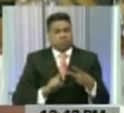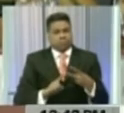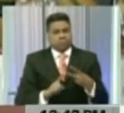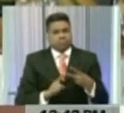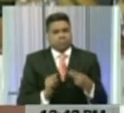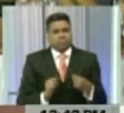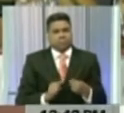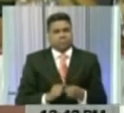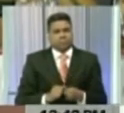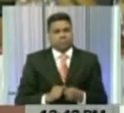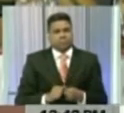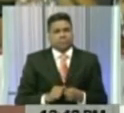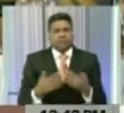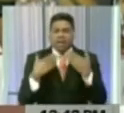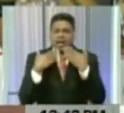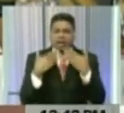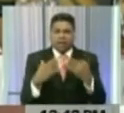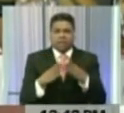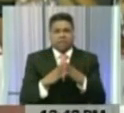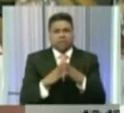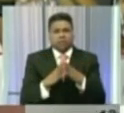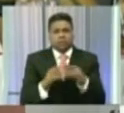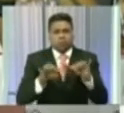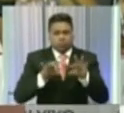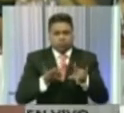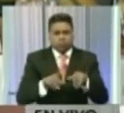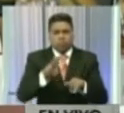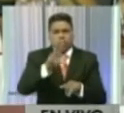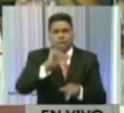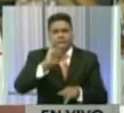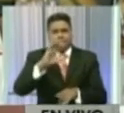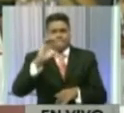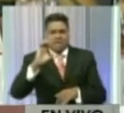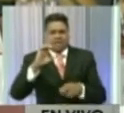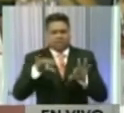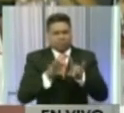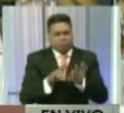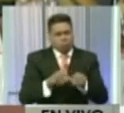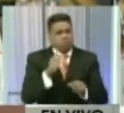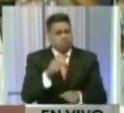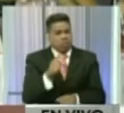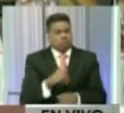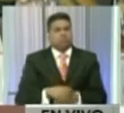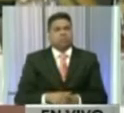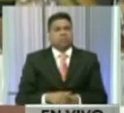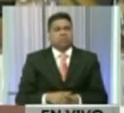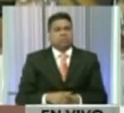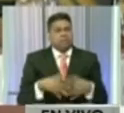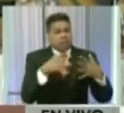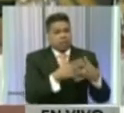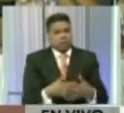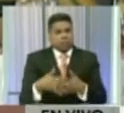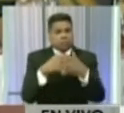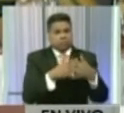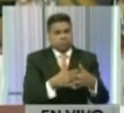BRIC. Y nosotros podemos, que lo están atacando, la ofensiva imperialista viene para acabar con las